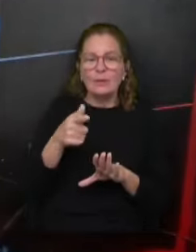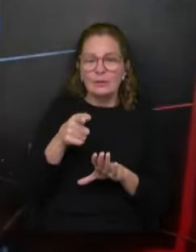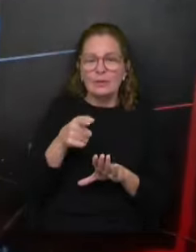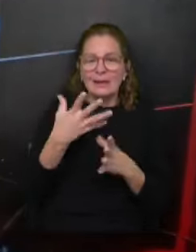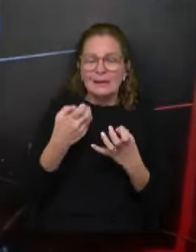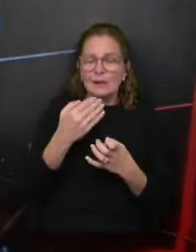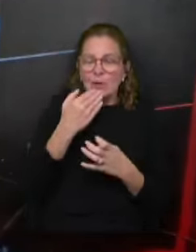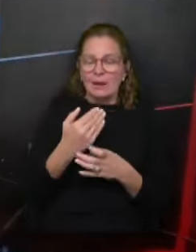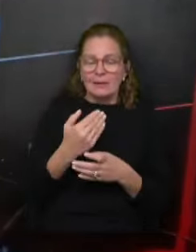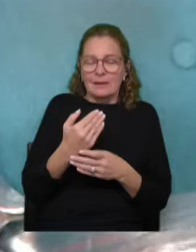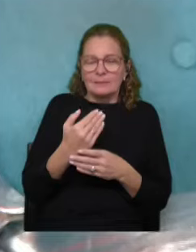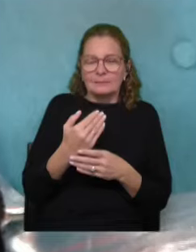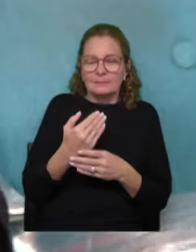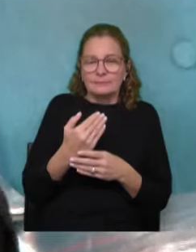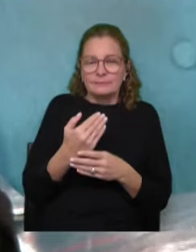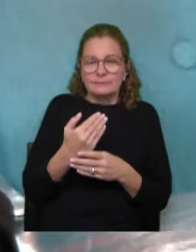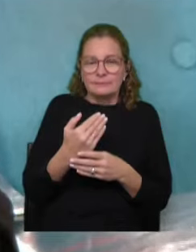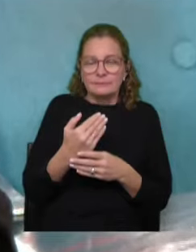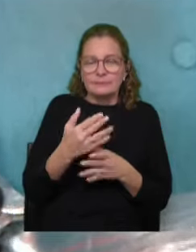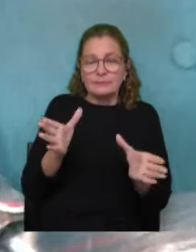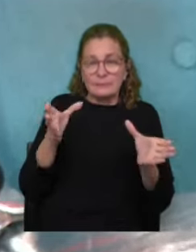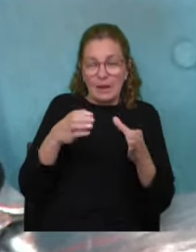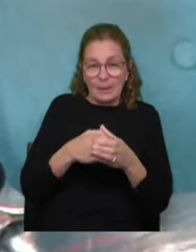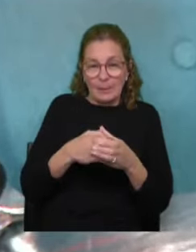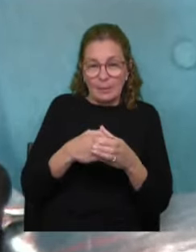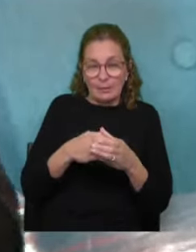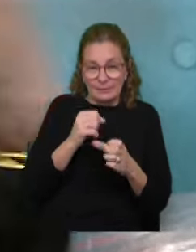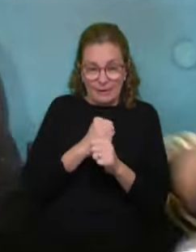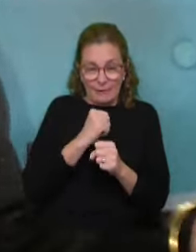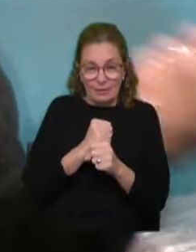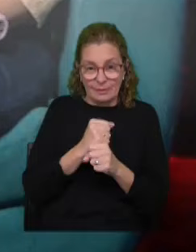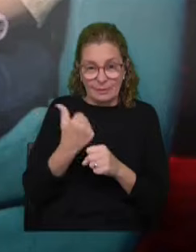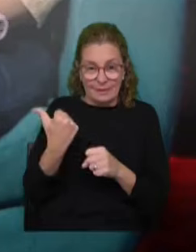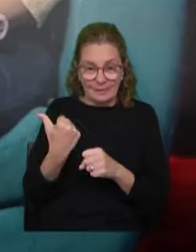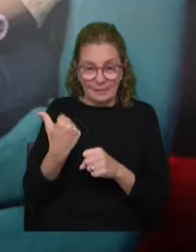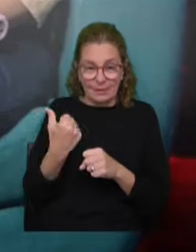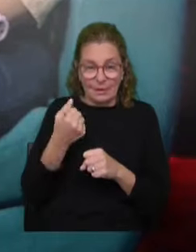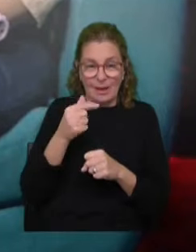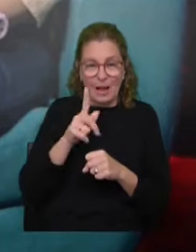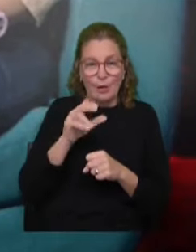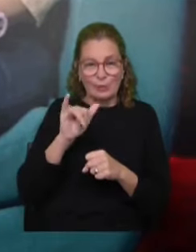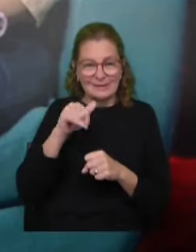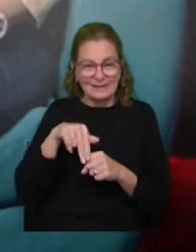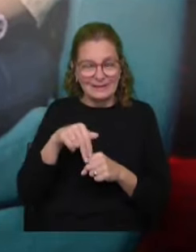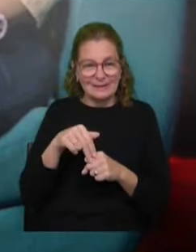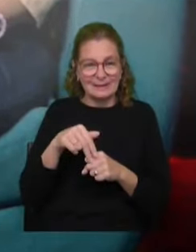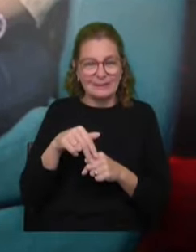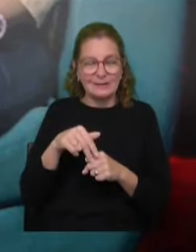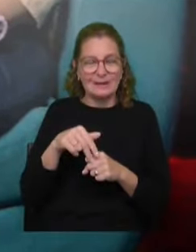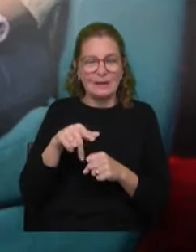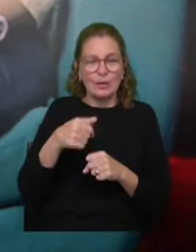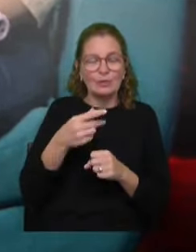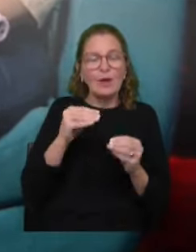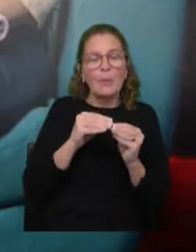quiero agradecer a nuestro equipo, a Ingrid, a Agustín Moya, a Shlomi Twaitelman, que es